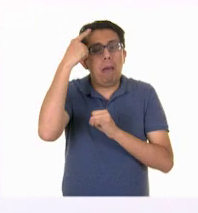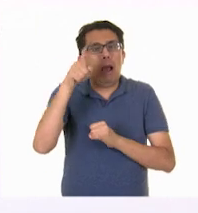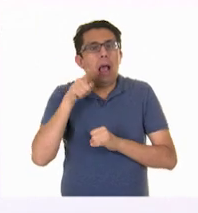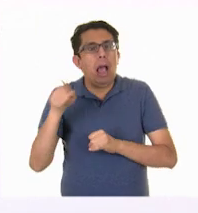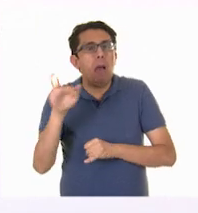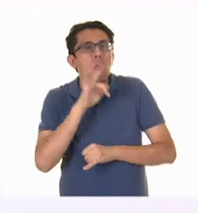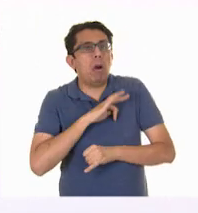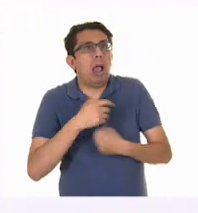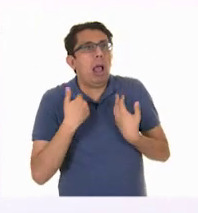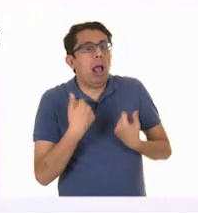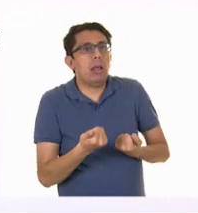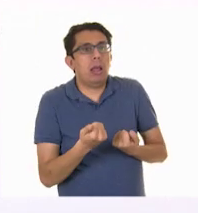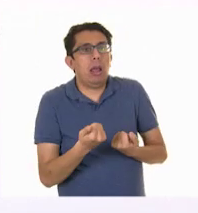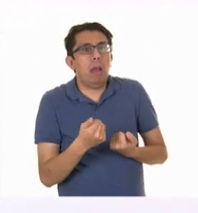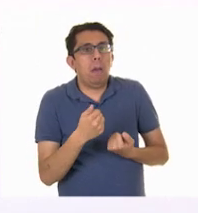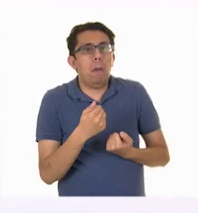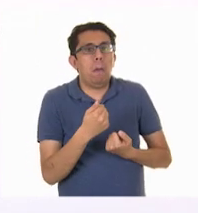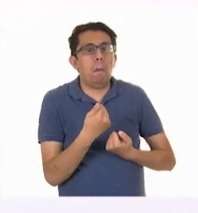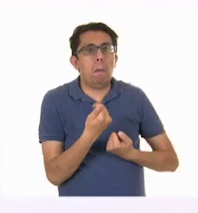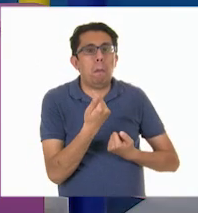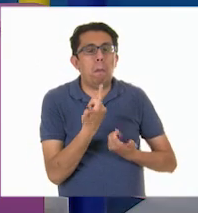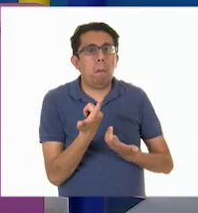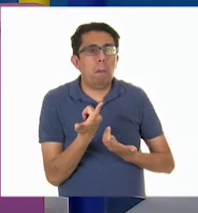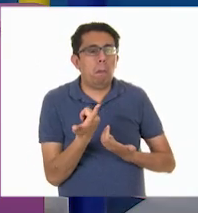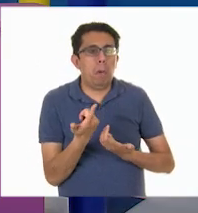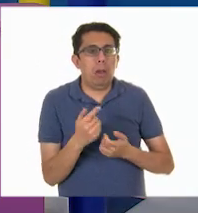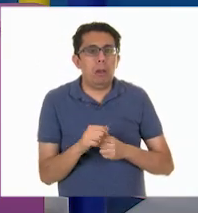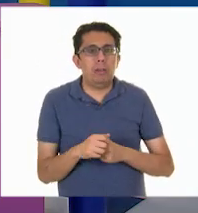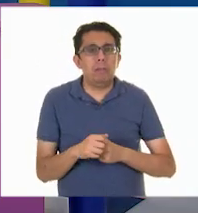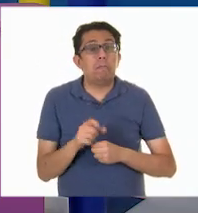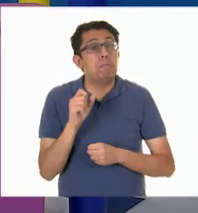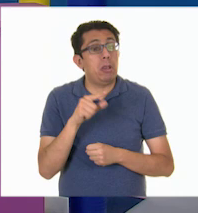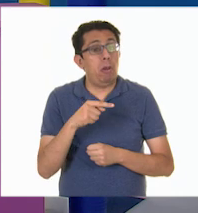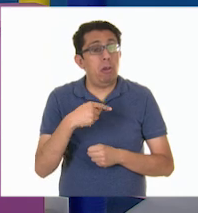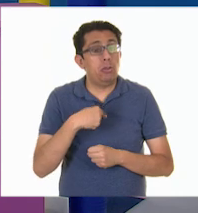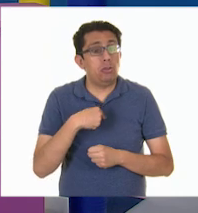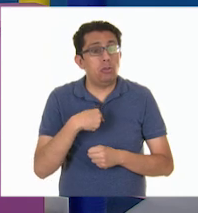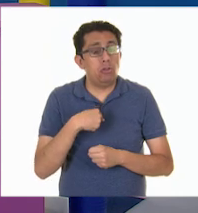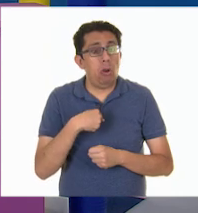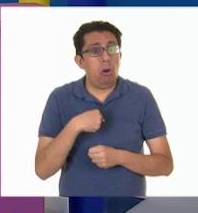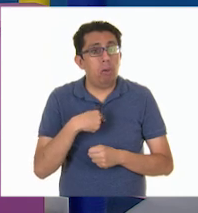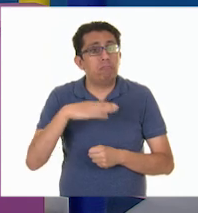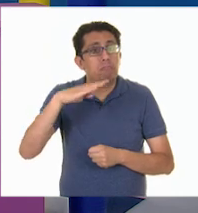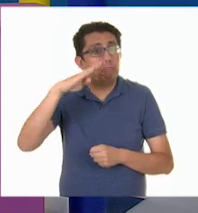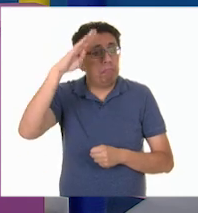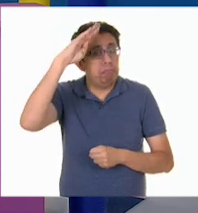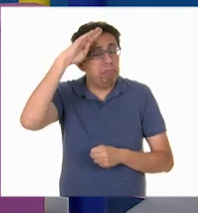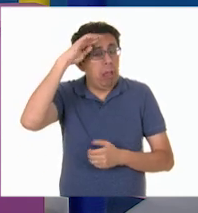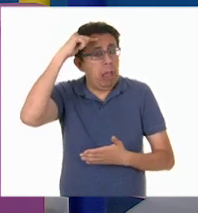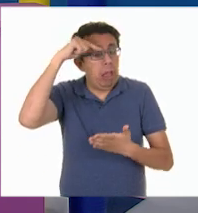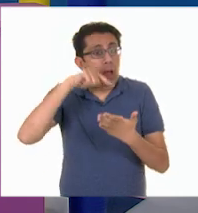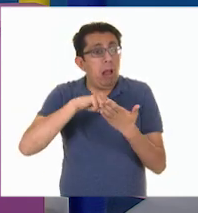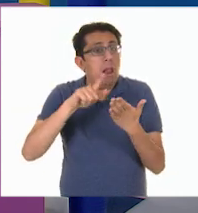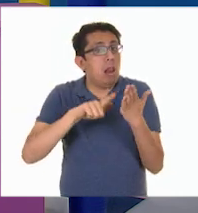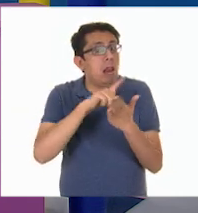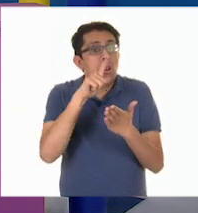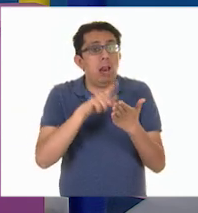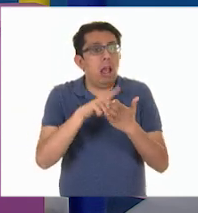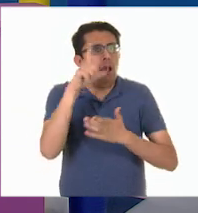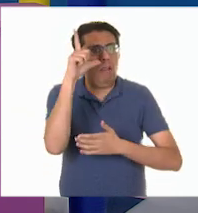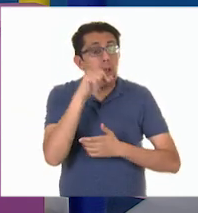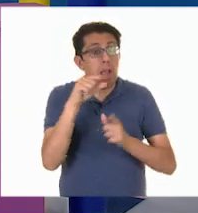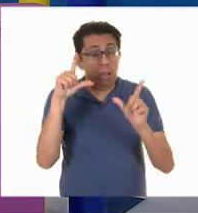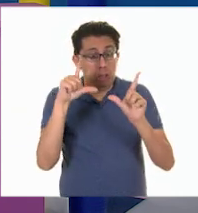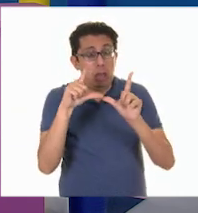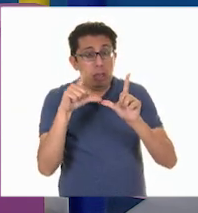decían los policías. Exactamente. Además, pienso que la ley falló. O sea, la credencial del lector no es un